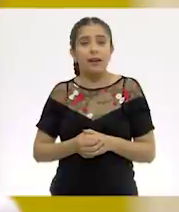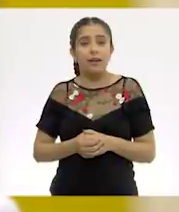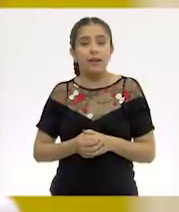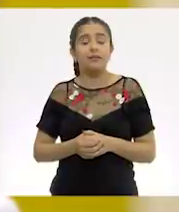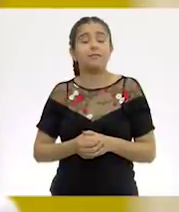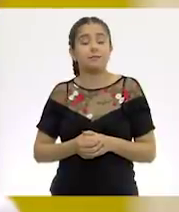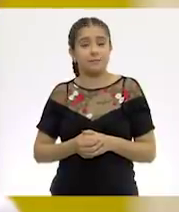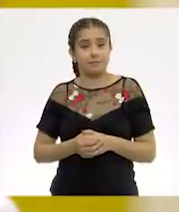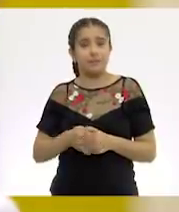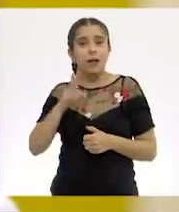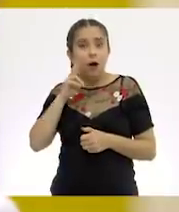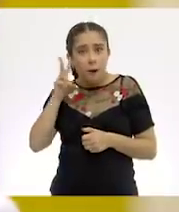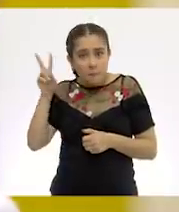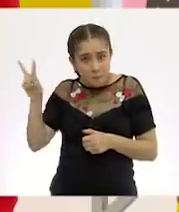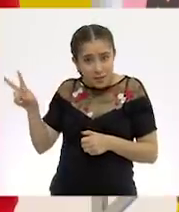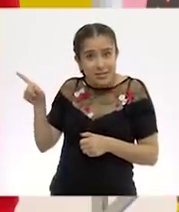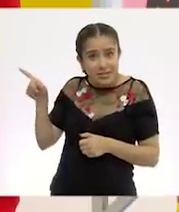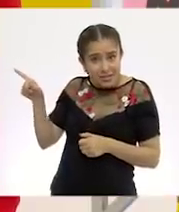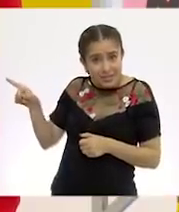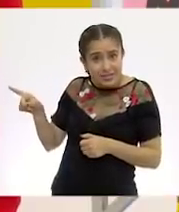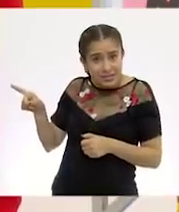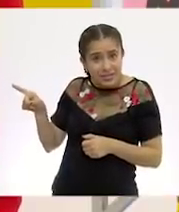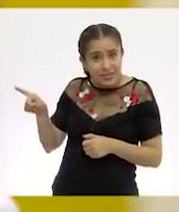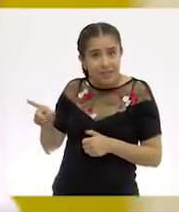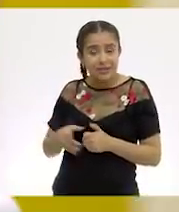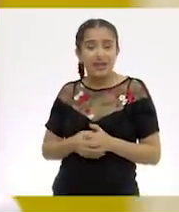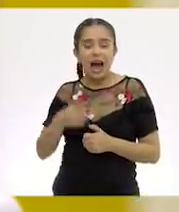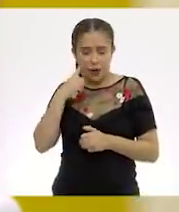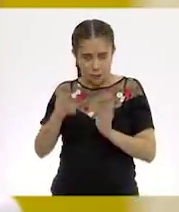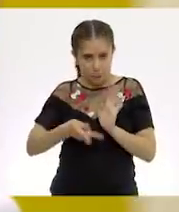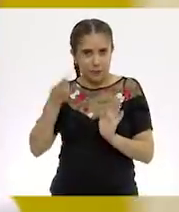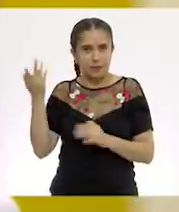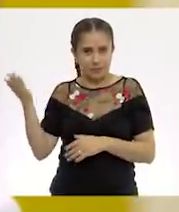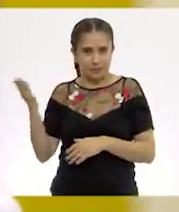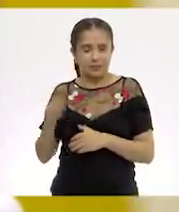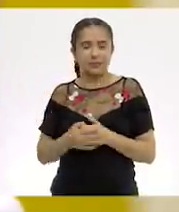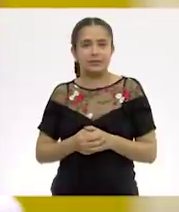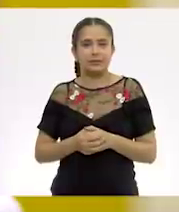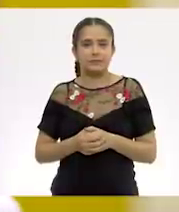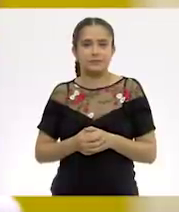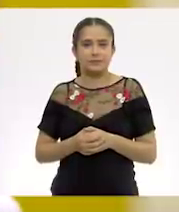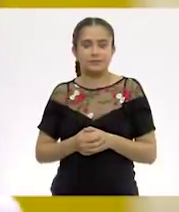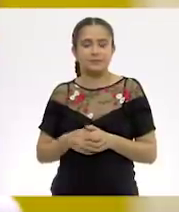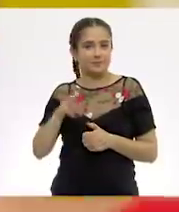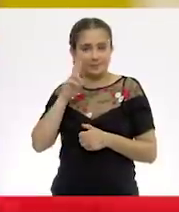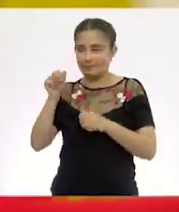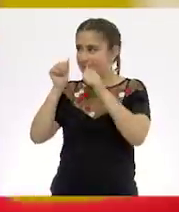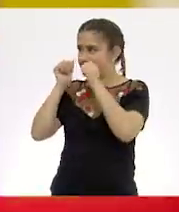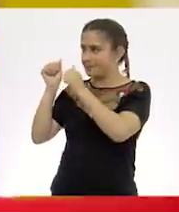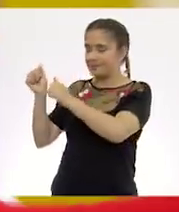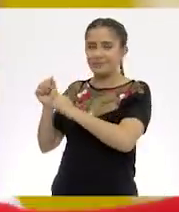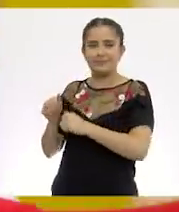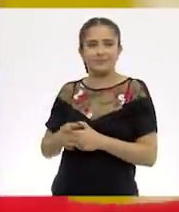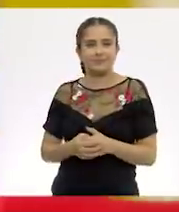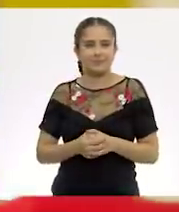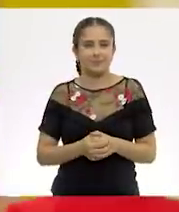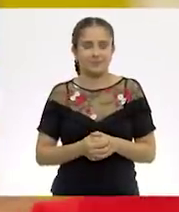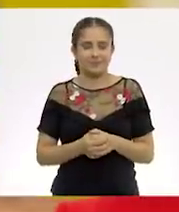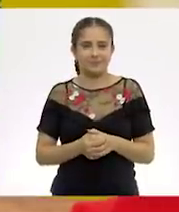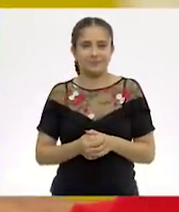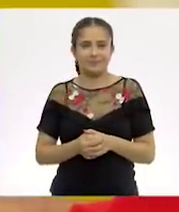Muy bien. ¿Lo observaron, niñas y niños? A ver, toca otras hojitas para que puedan ver otros niños que no captaron. A